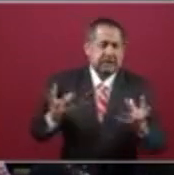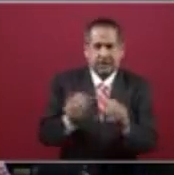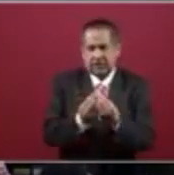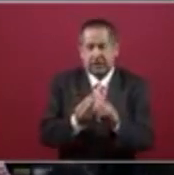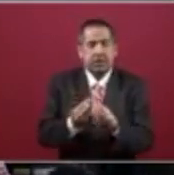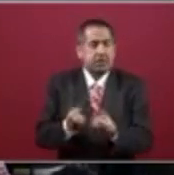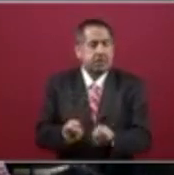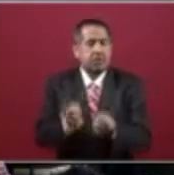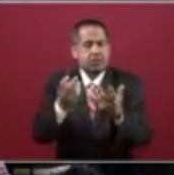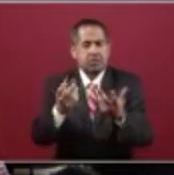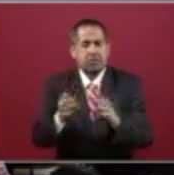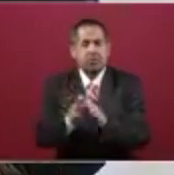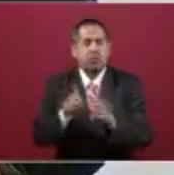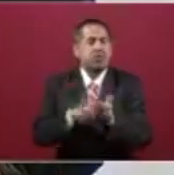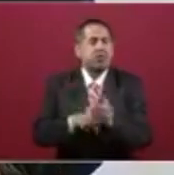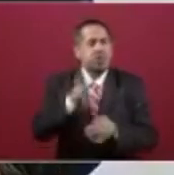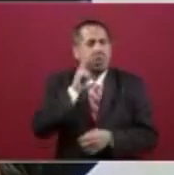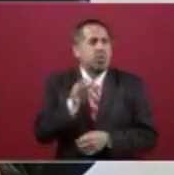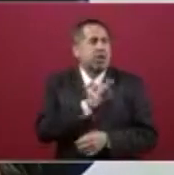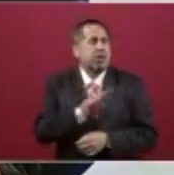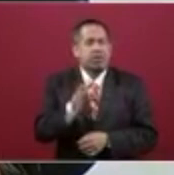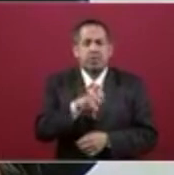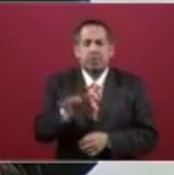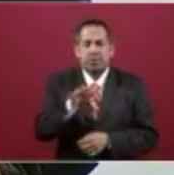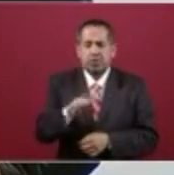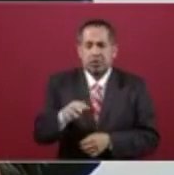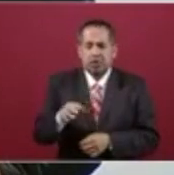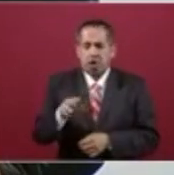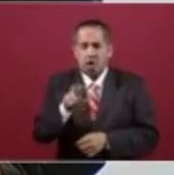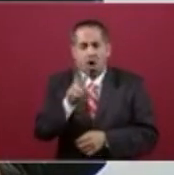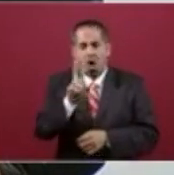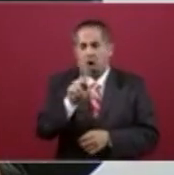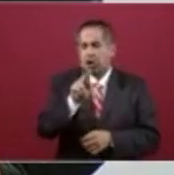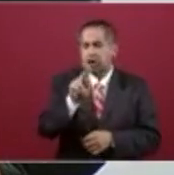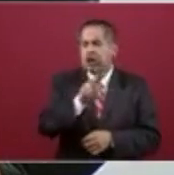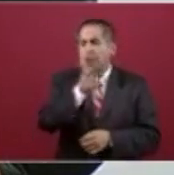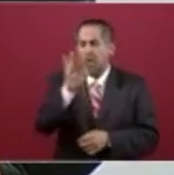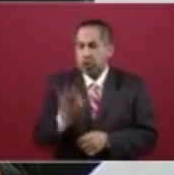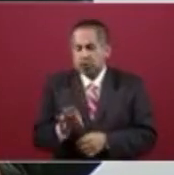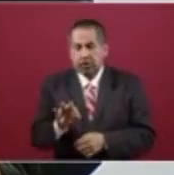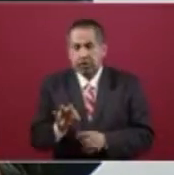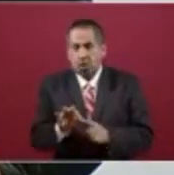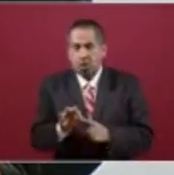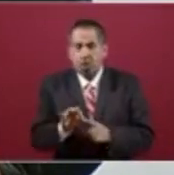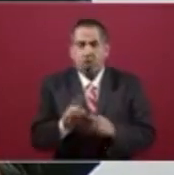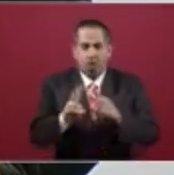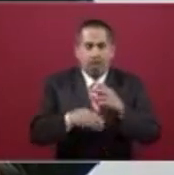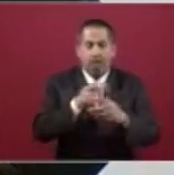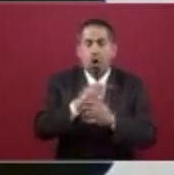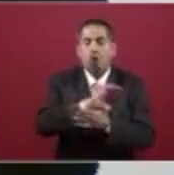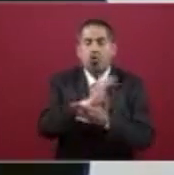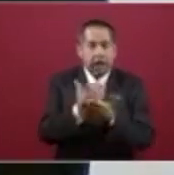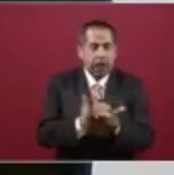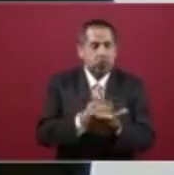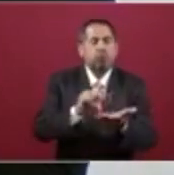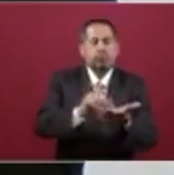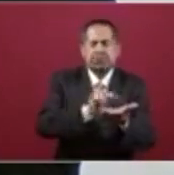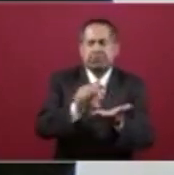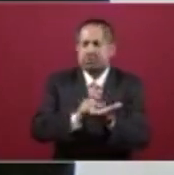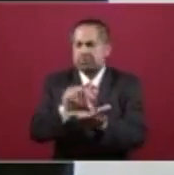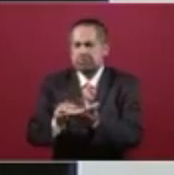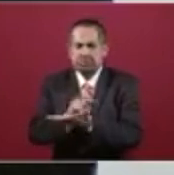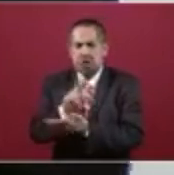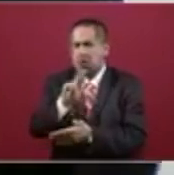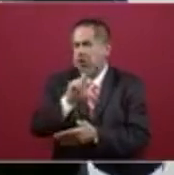actividades oscilan ya alrededor del 80% del total de lo que se va a contratar. Esto es muy